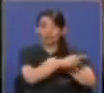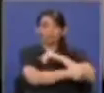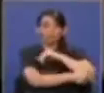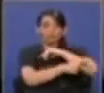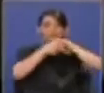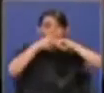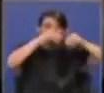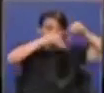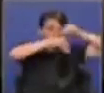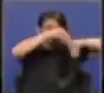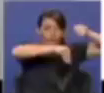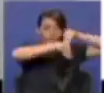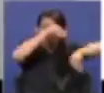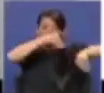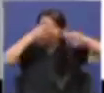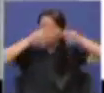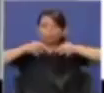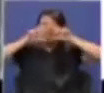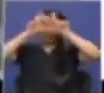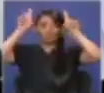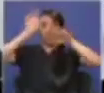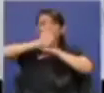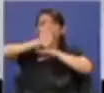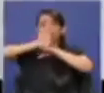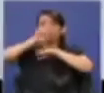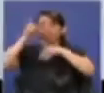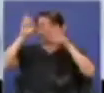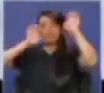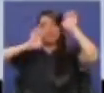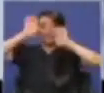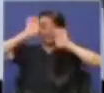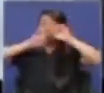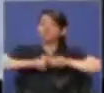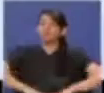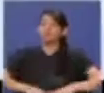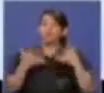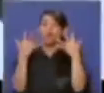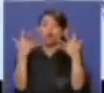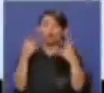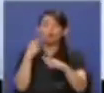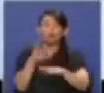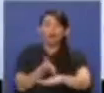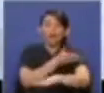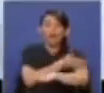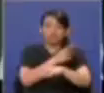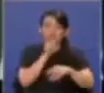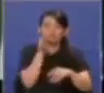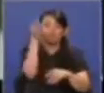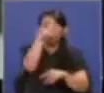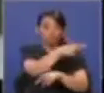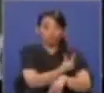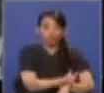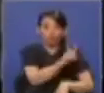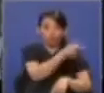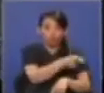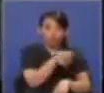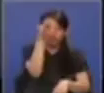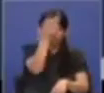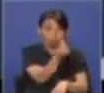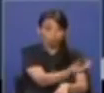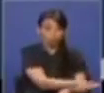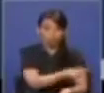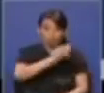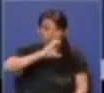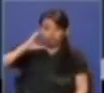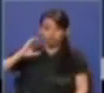que hacer a través de Ecuador Estratégico determinadas obras con anticipo de futuras utilidades de la refinería. Una de